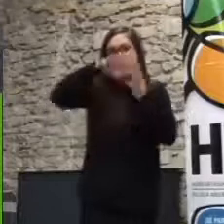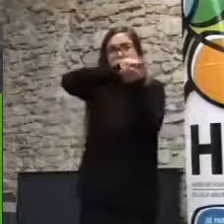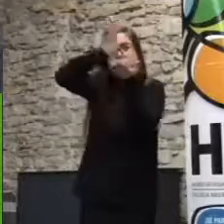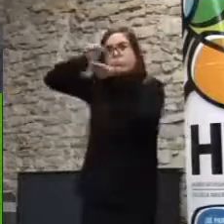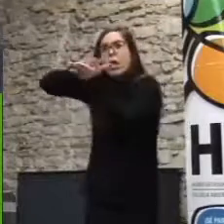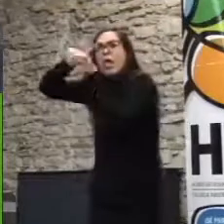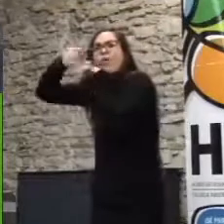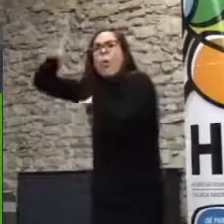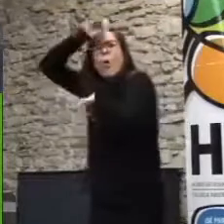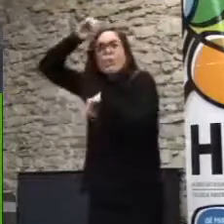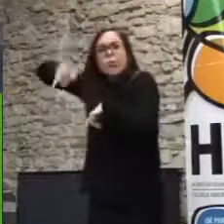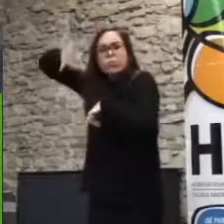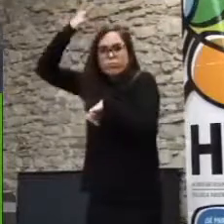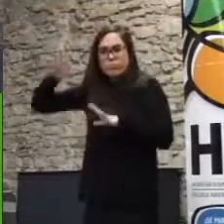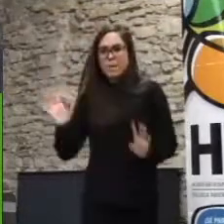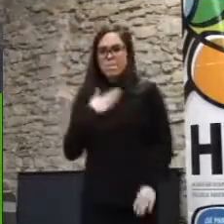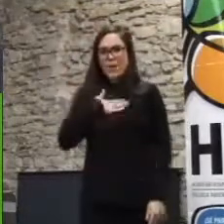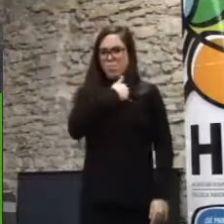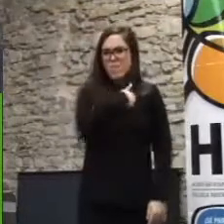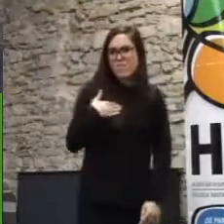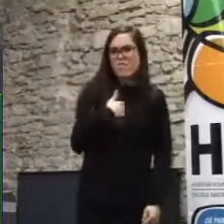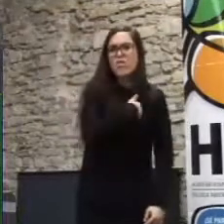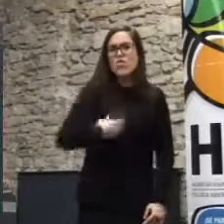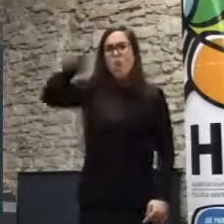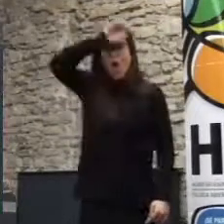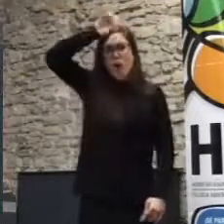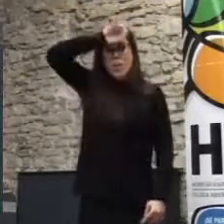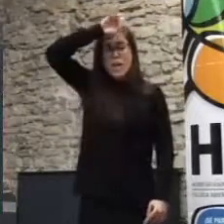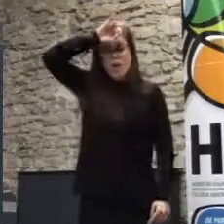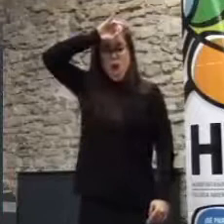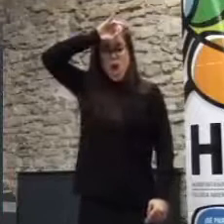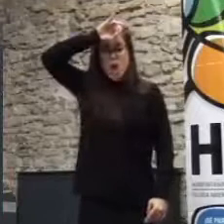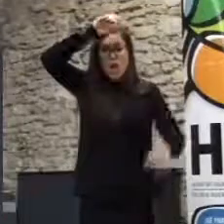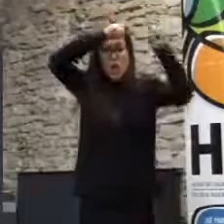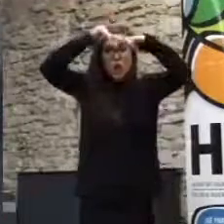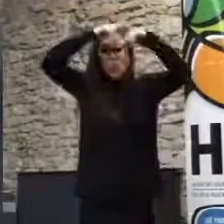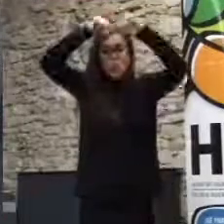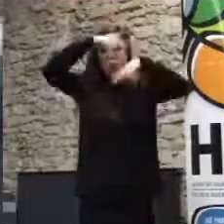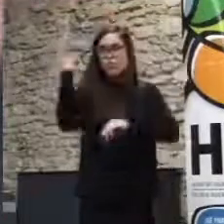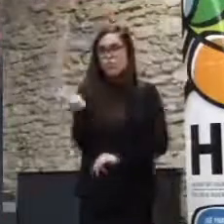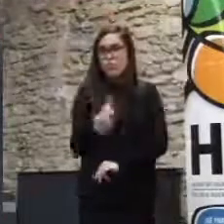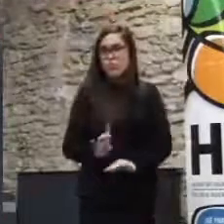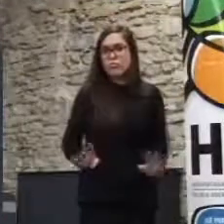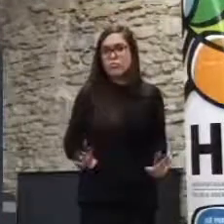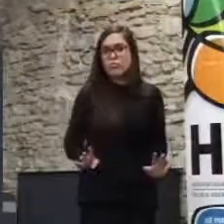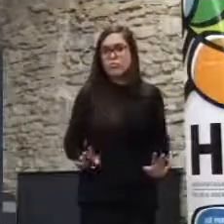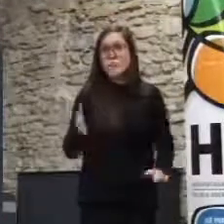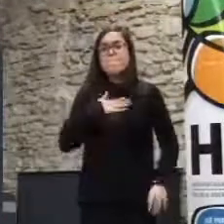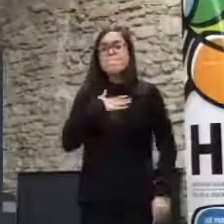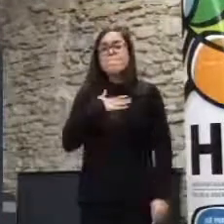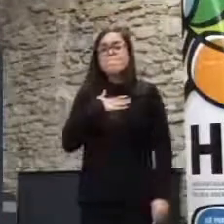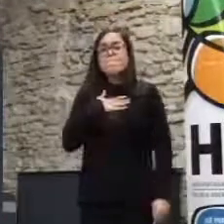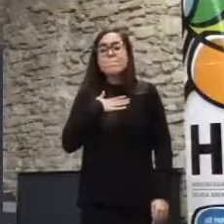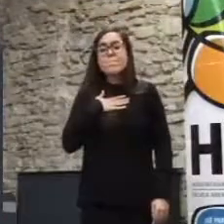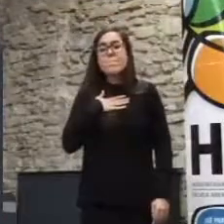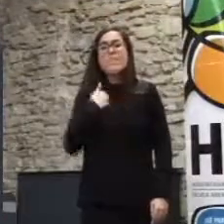la opinión, pero mi papel no es formar la opinión de los ciudadanos. Mi papel es darles